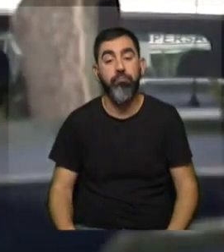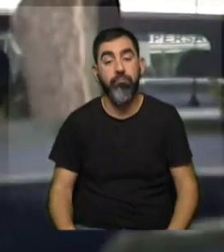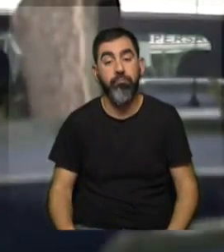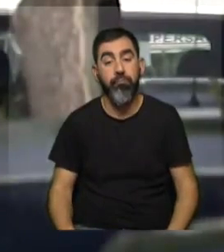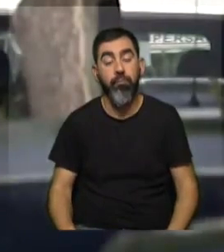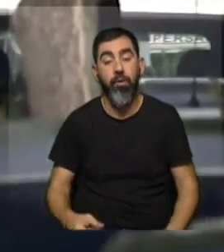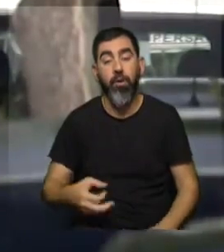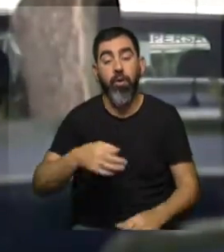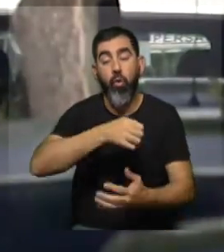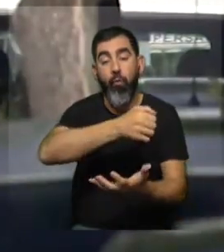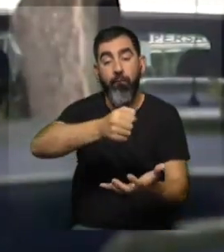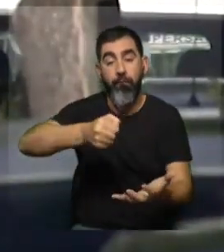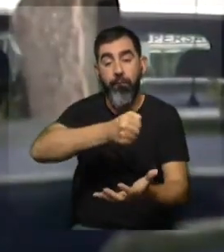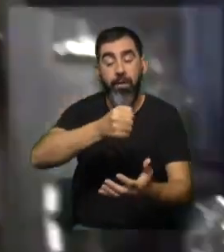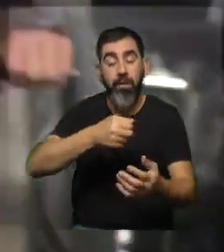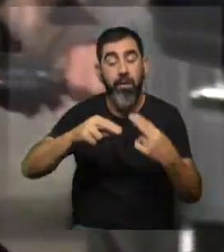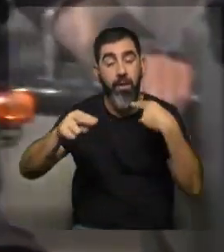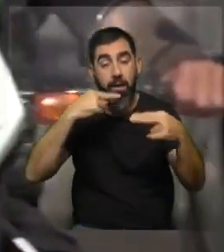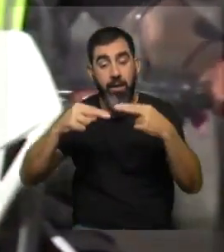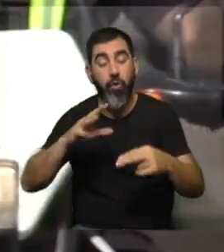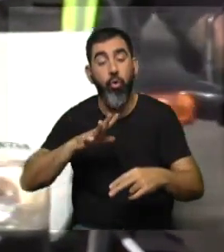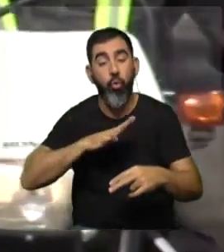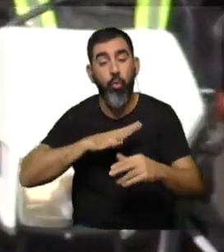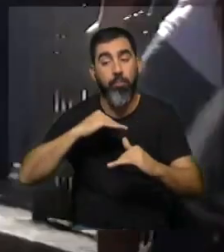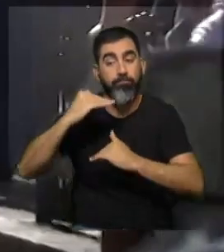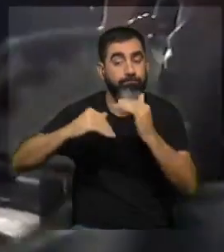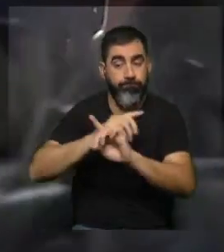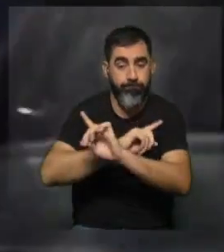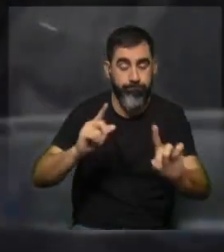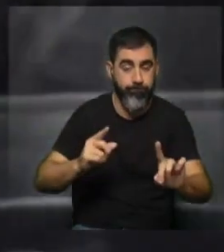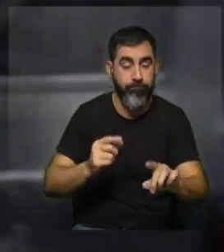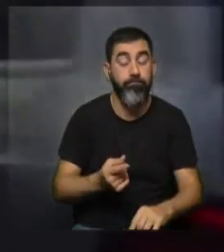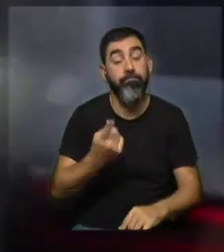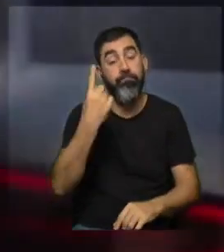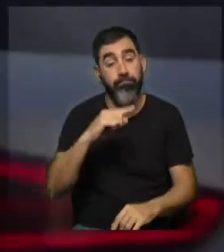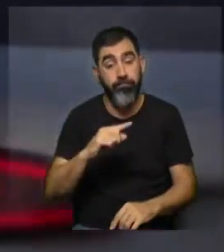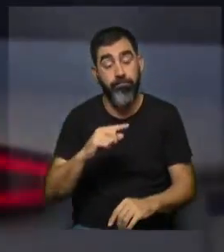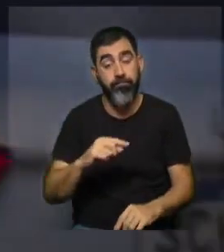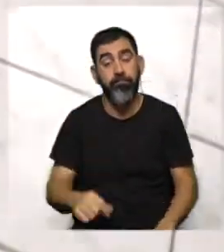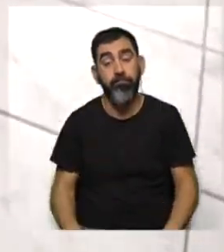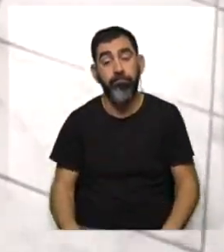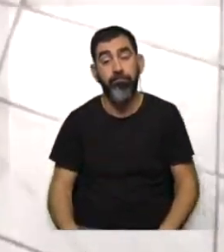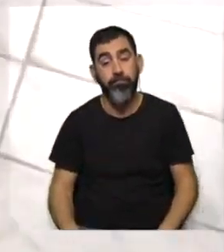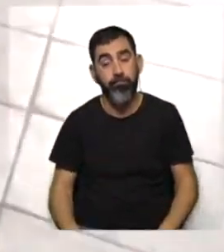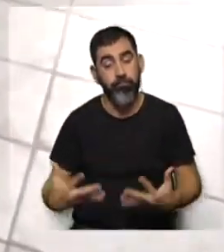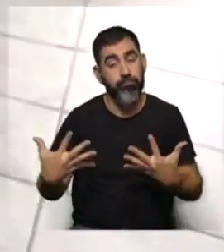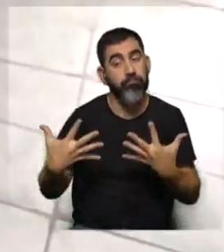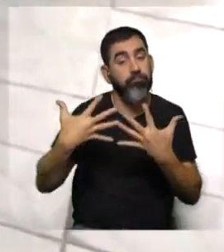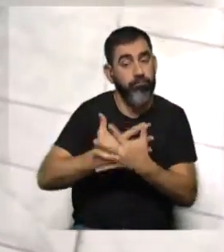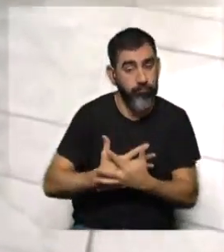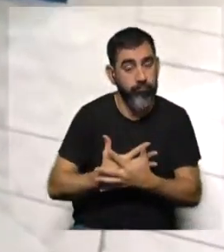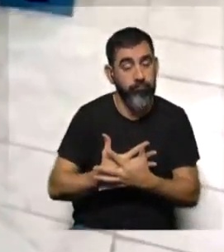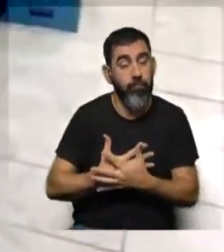con confiterías y restaurantes eso todavía no no ha levantado pero está está pegando fuerte